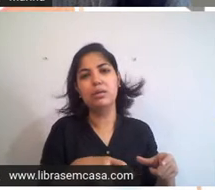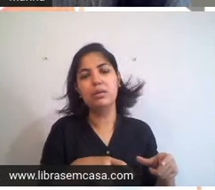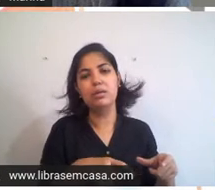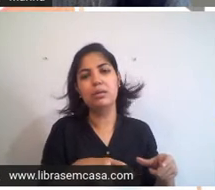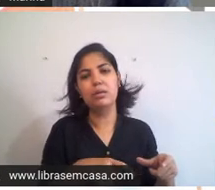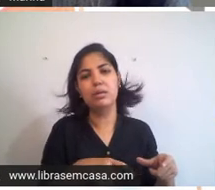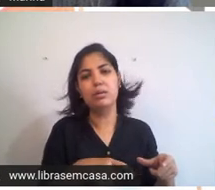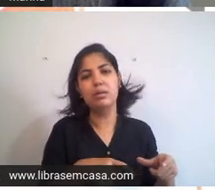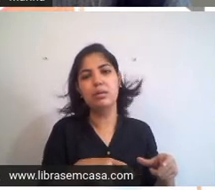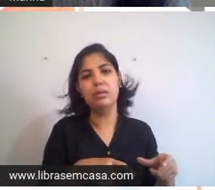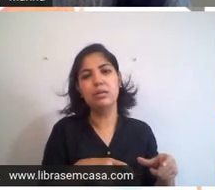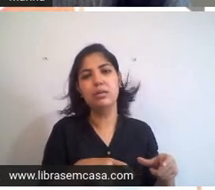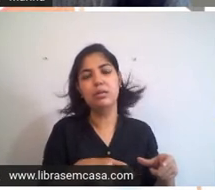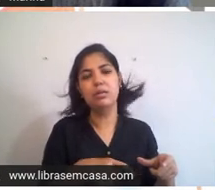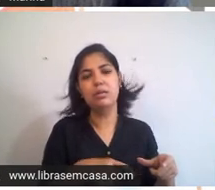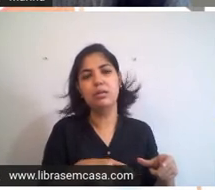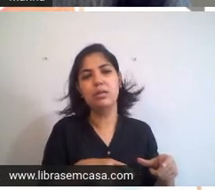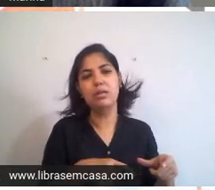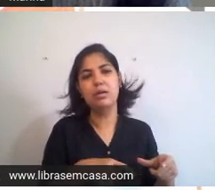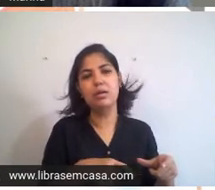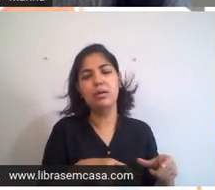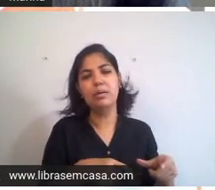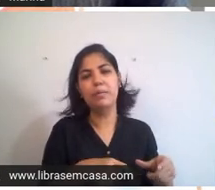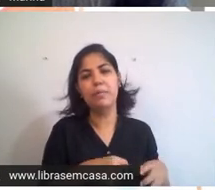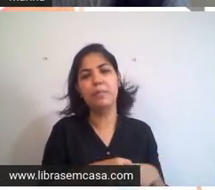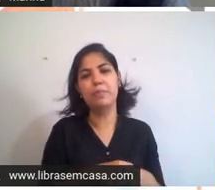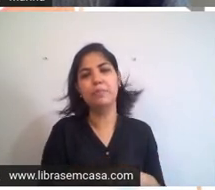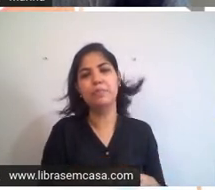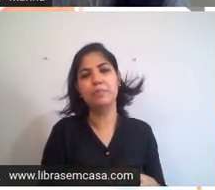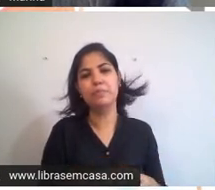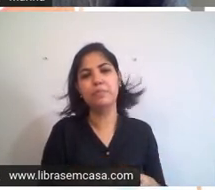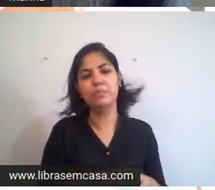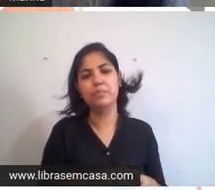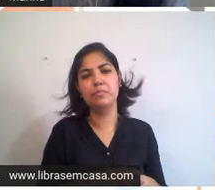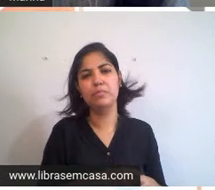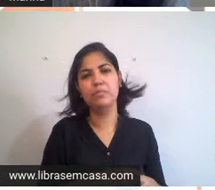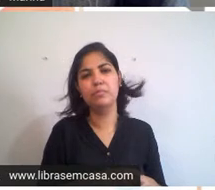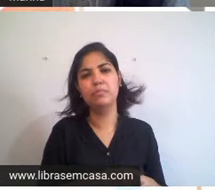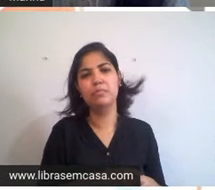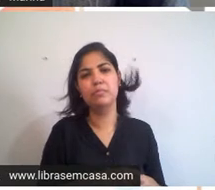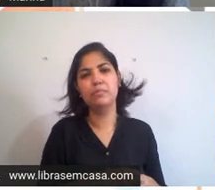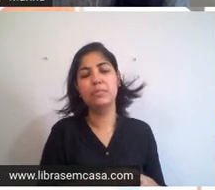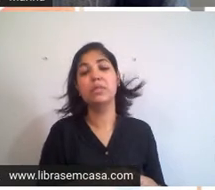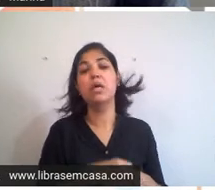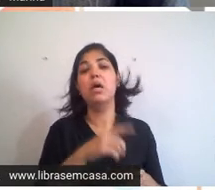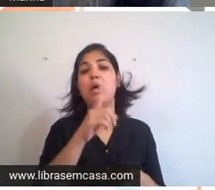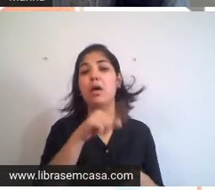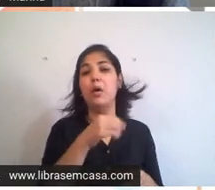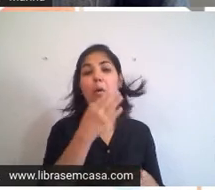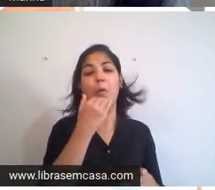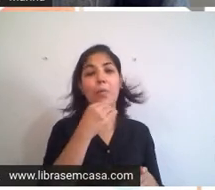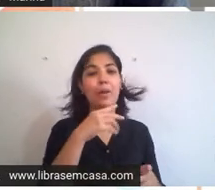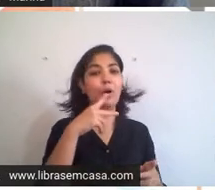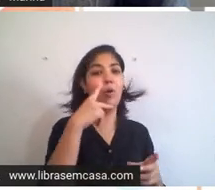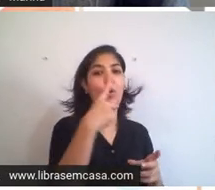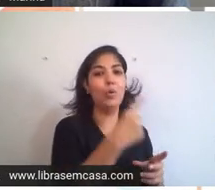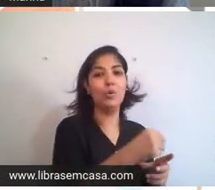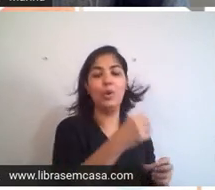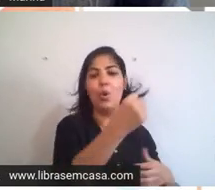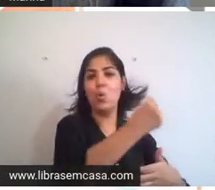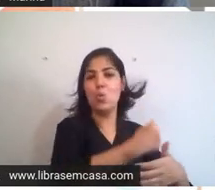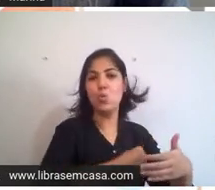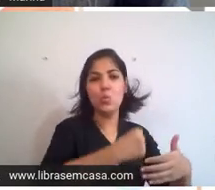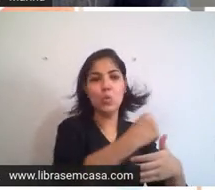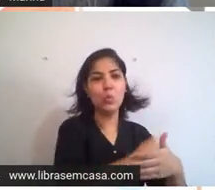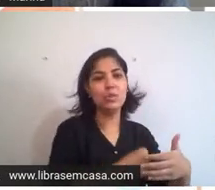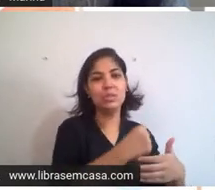comida, todavía es algo que se impone casi como, bueno, es ese lugar al que se condena a las personas, ¿no? Ir a cocinar. Hubo, bueno,